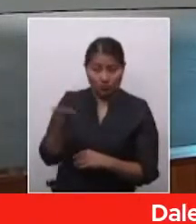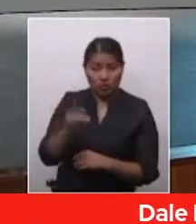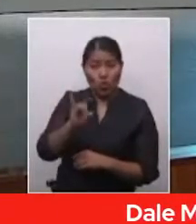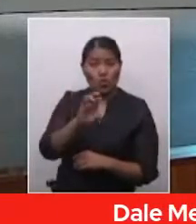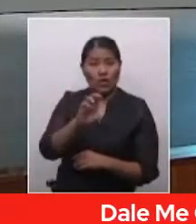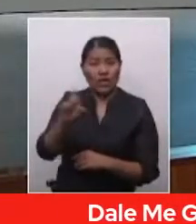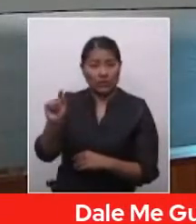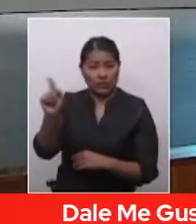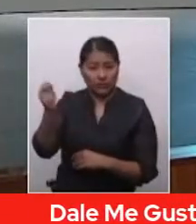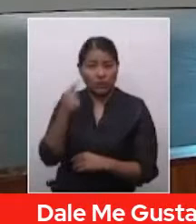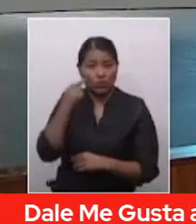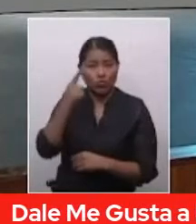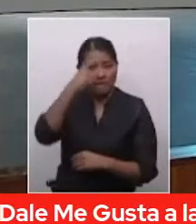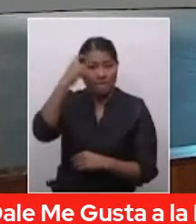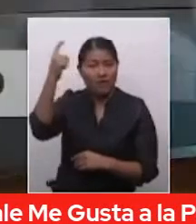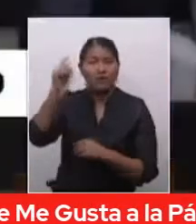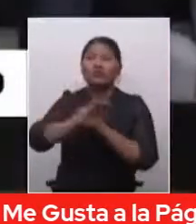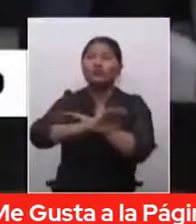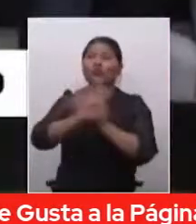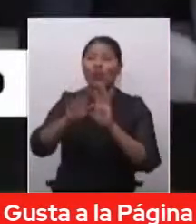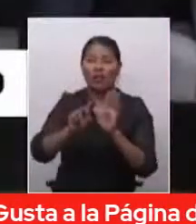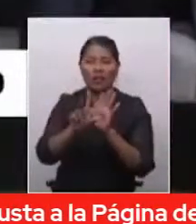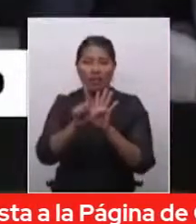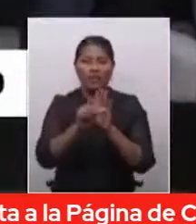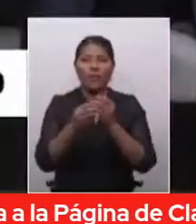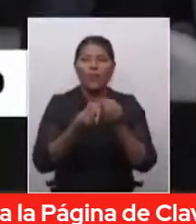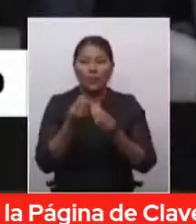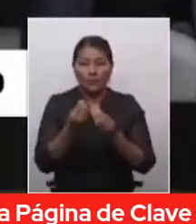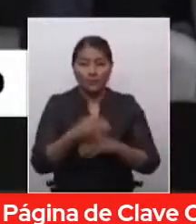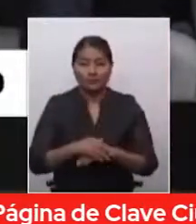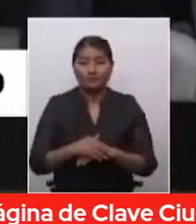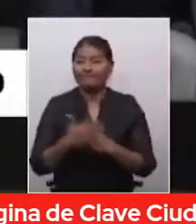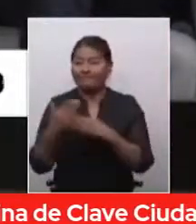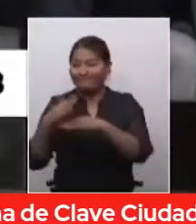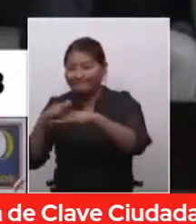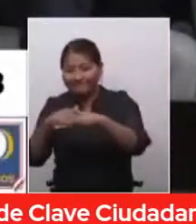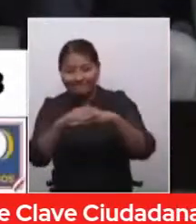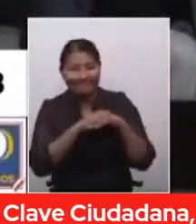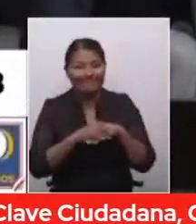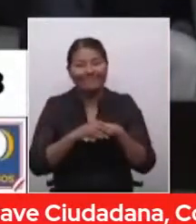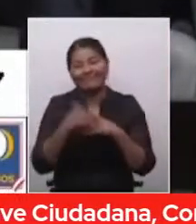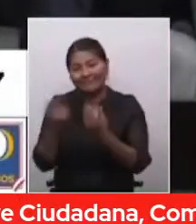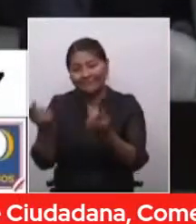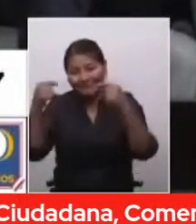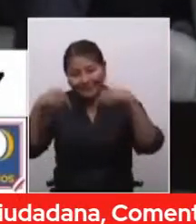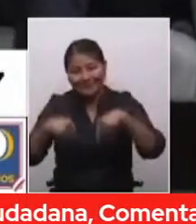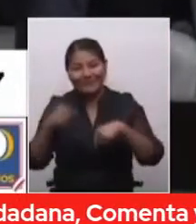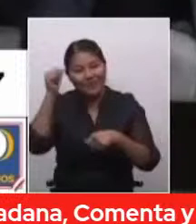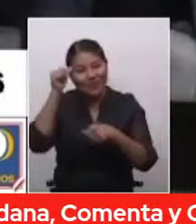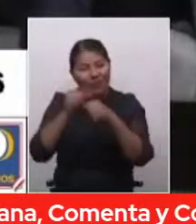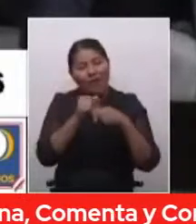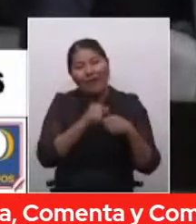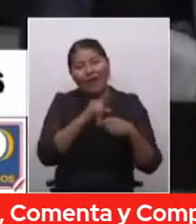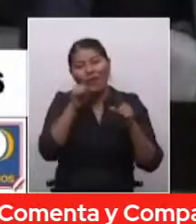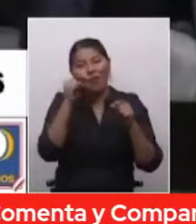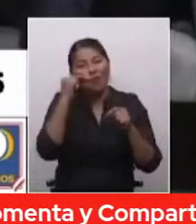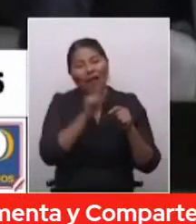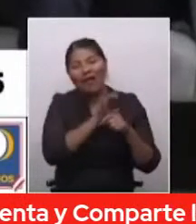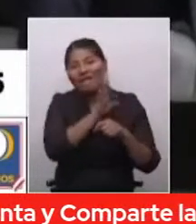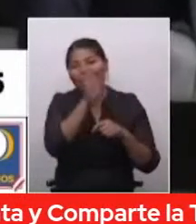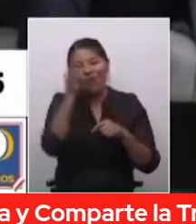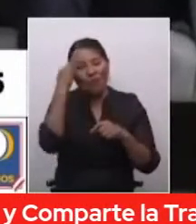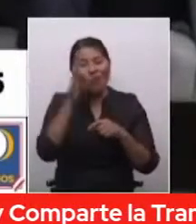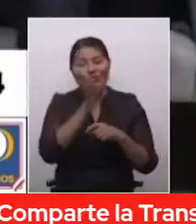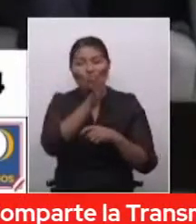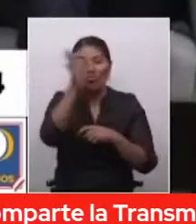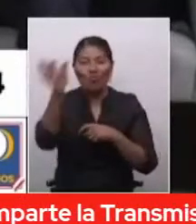de ciudad. Adelante. Queridos vecinos, me transporto mentalmente al año 2026, cuando ya ha